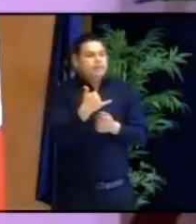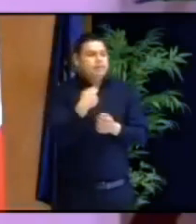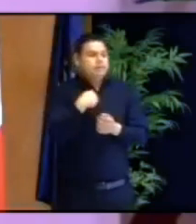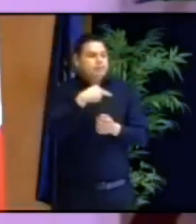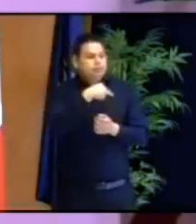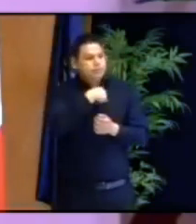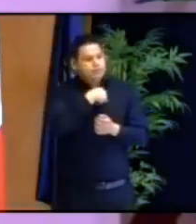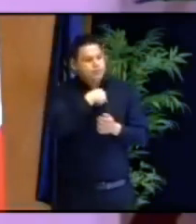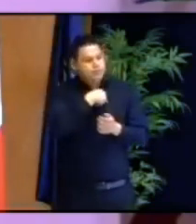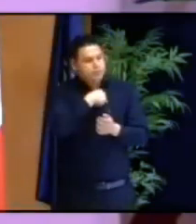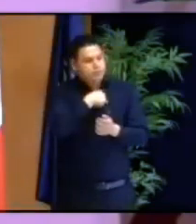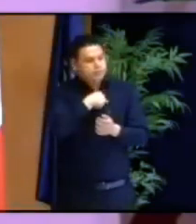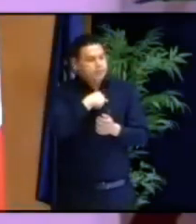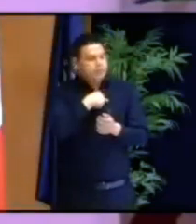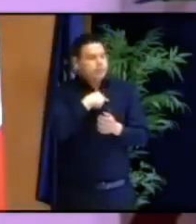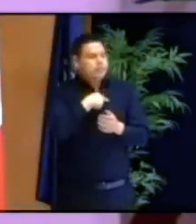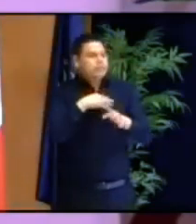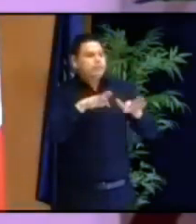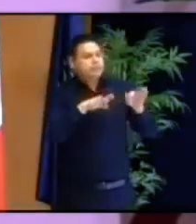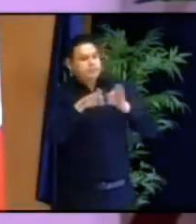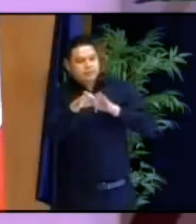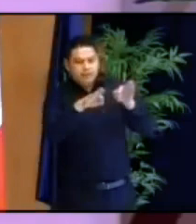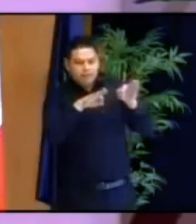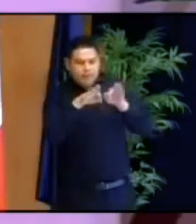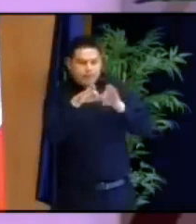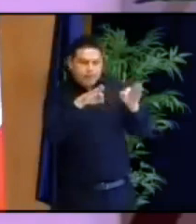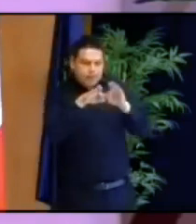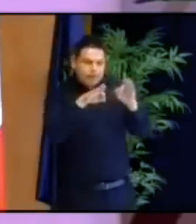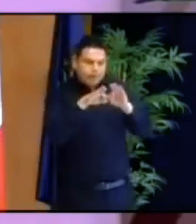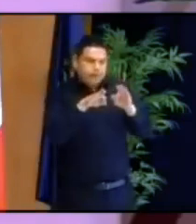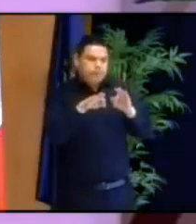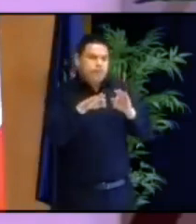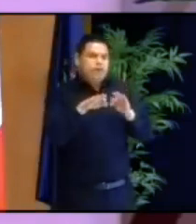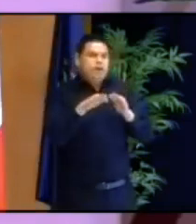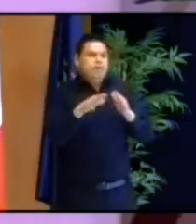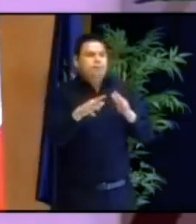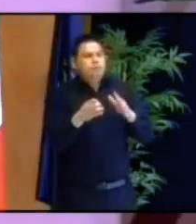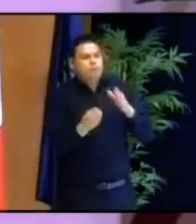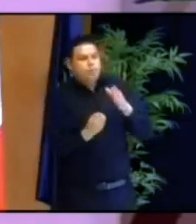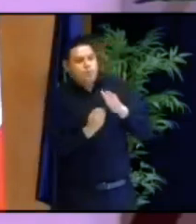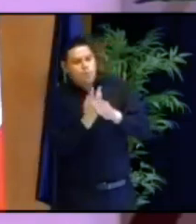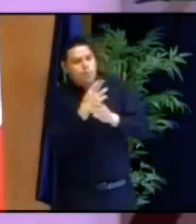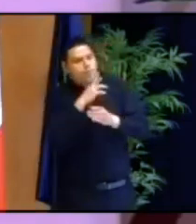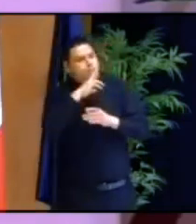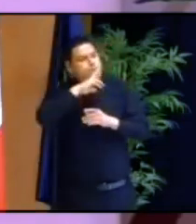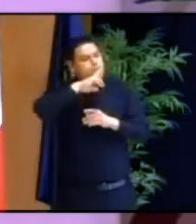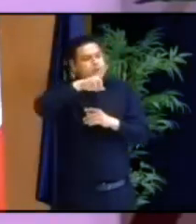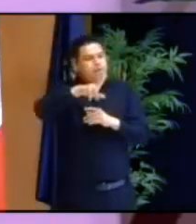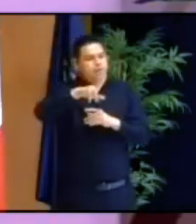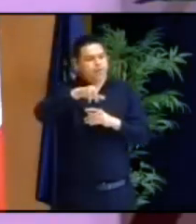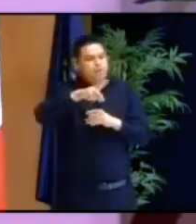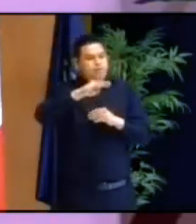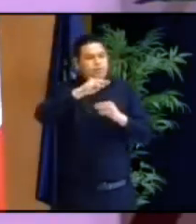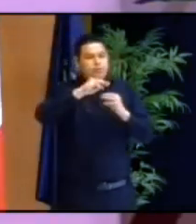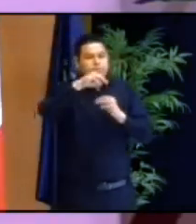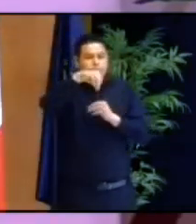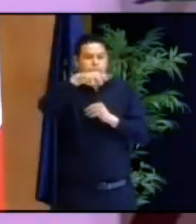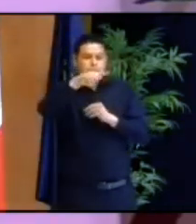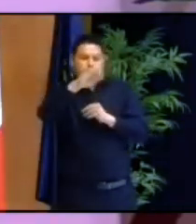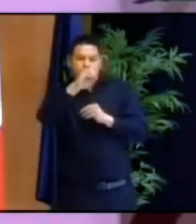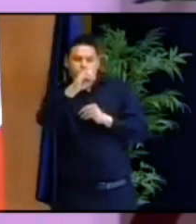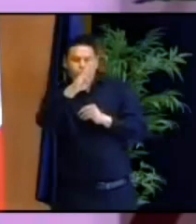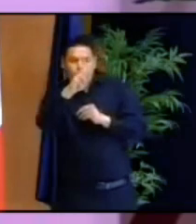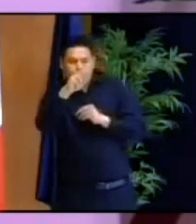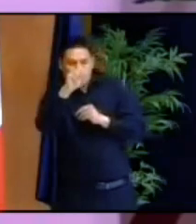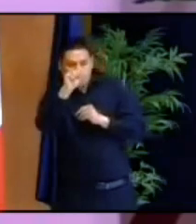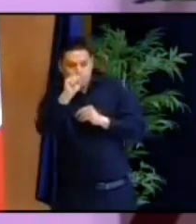estamos constituyendo este sistema para mejorar lo que llamamos los metrobuses, que son la